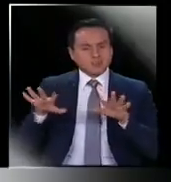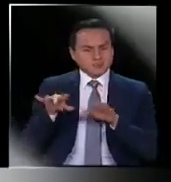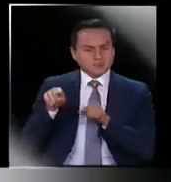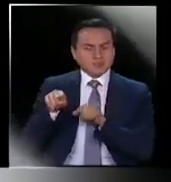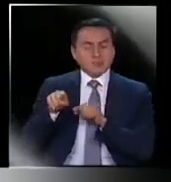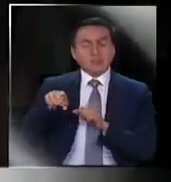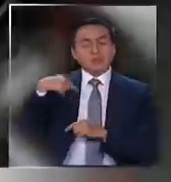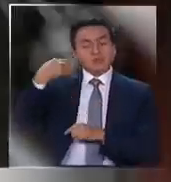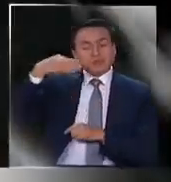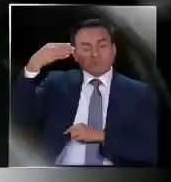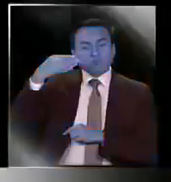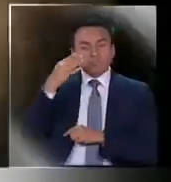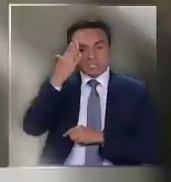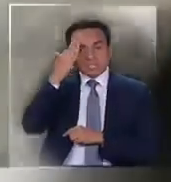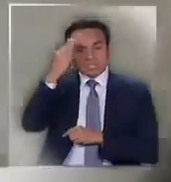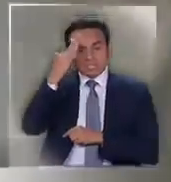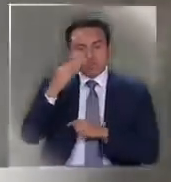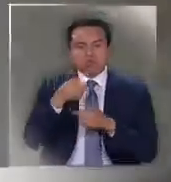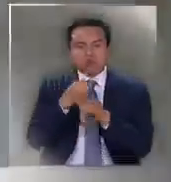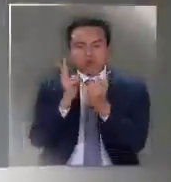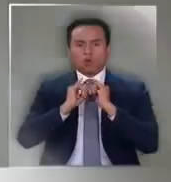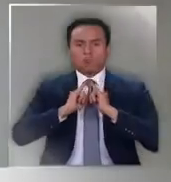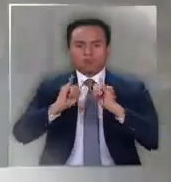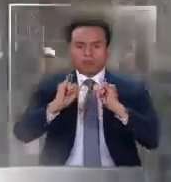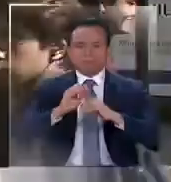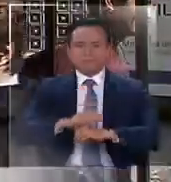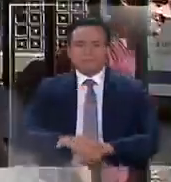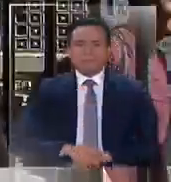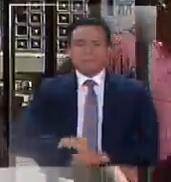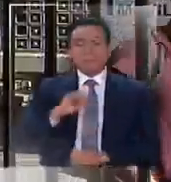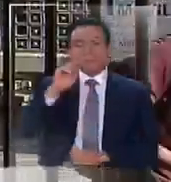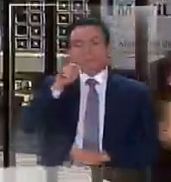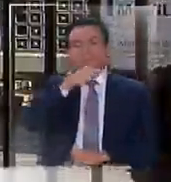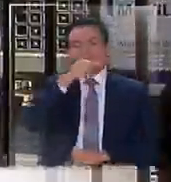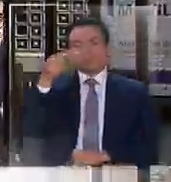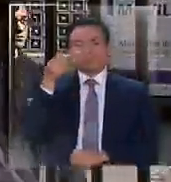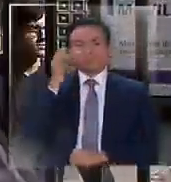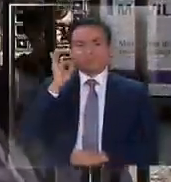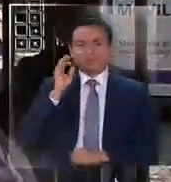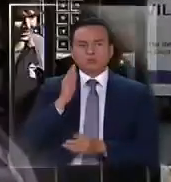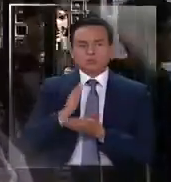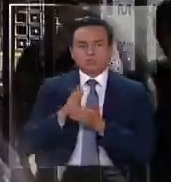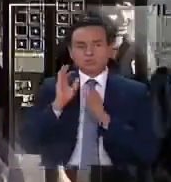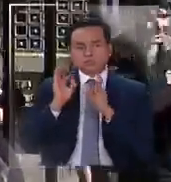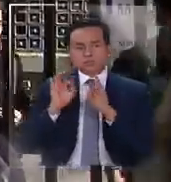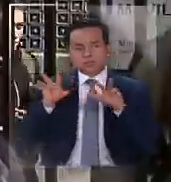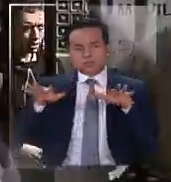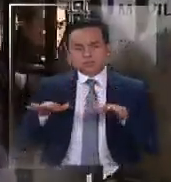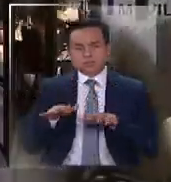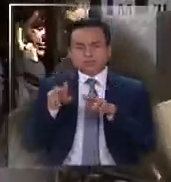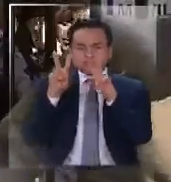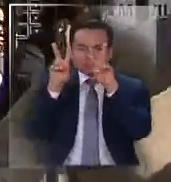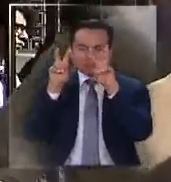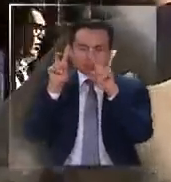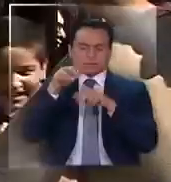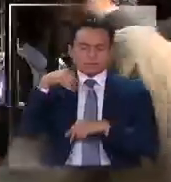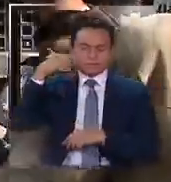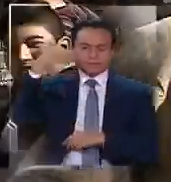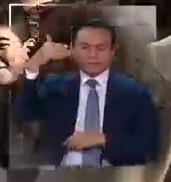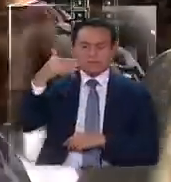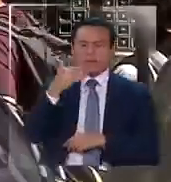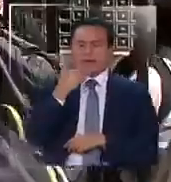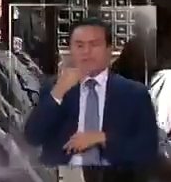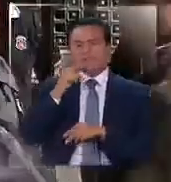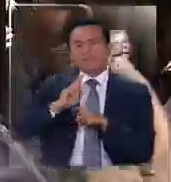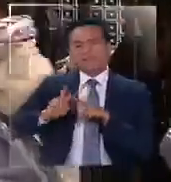En los próximos días se emitiría un comunicado. La próxima semana habrá un consejo escolar específicamente para tratar esta temática, digamos. También